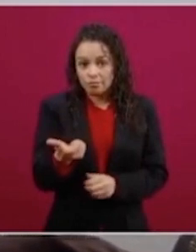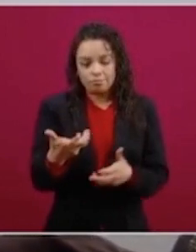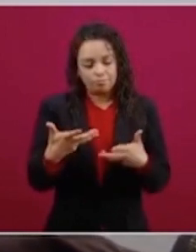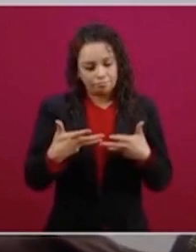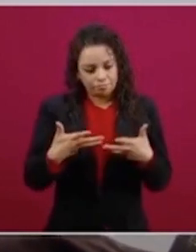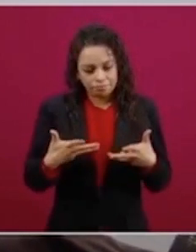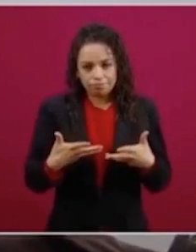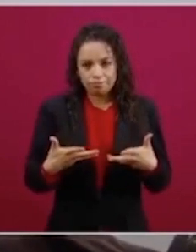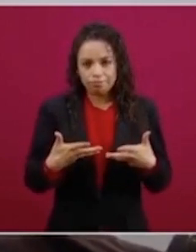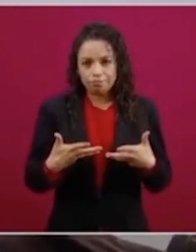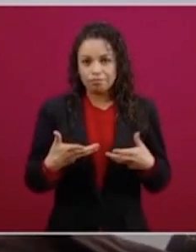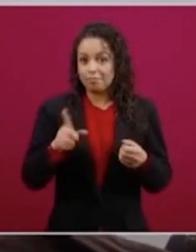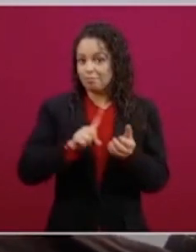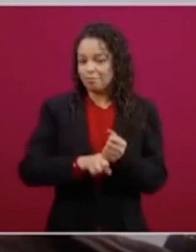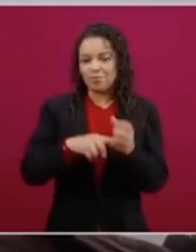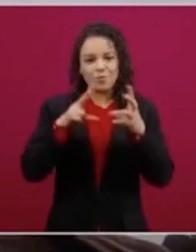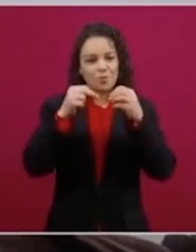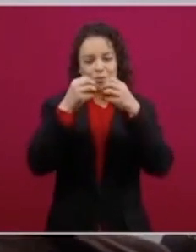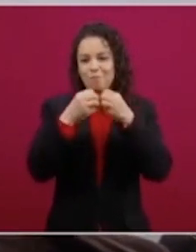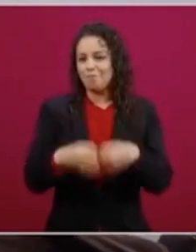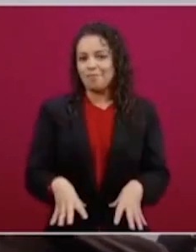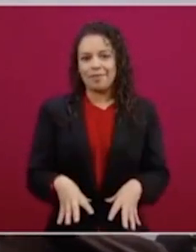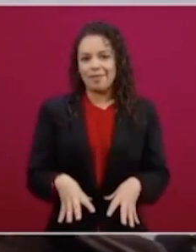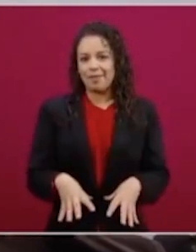O sea, no se pierde